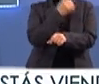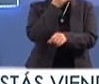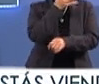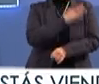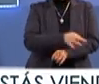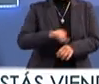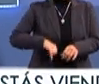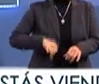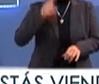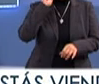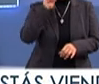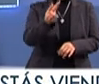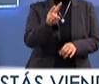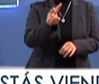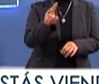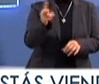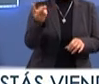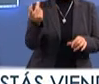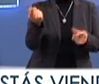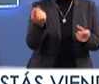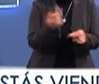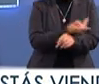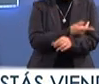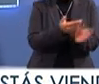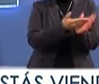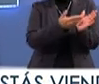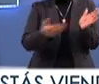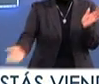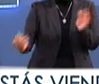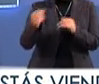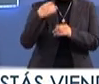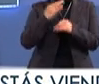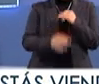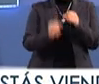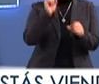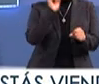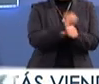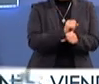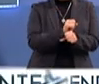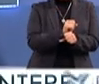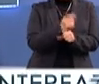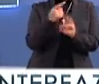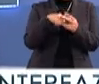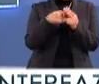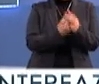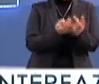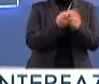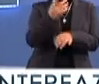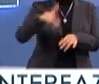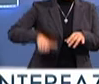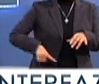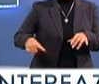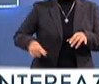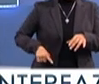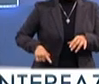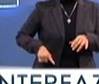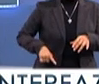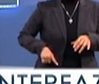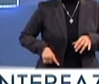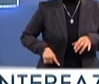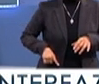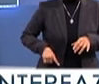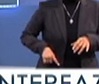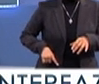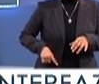una festividad interesante. Vamos a ver qué fue lo que sucedió este fin de semana para iniciar un nuevo gobierno, por supuesto un nuevo